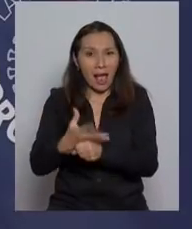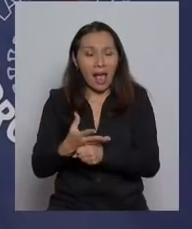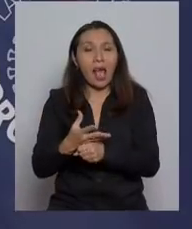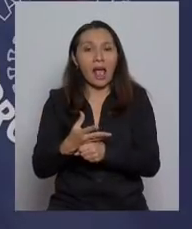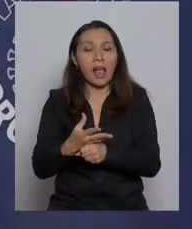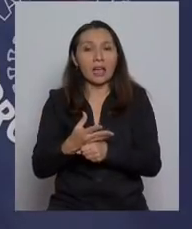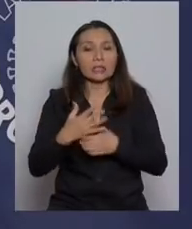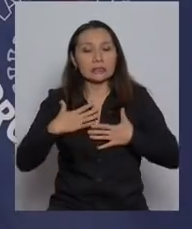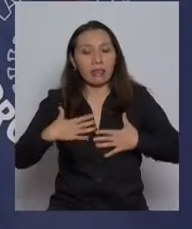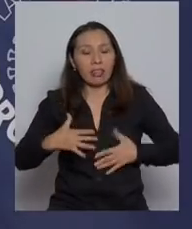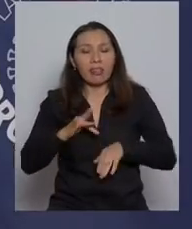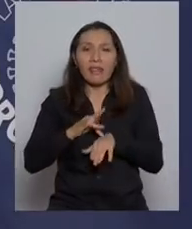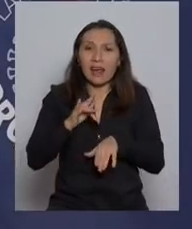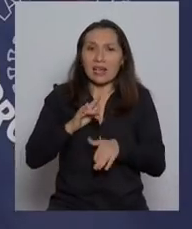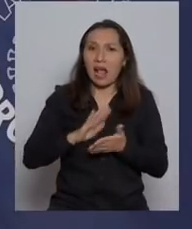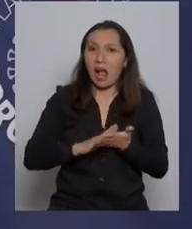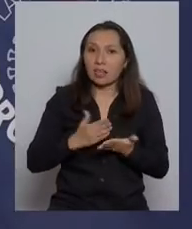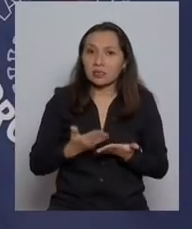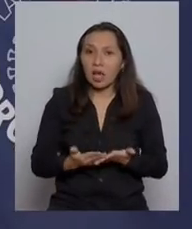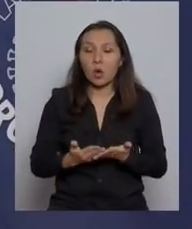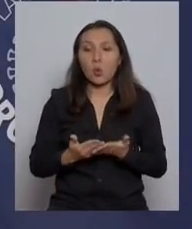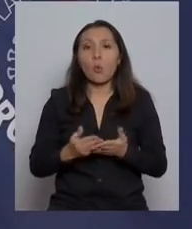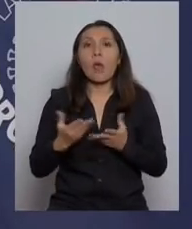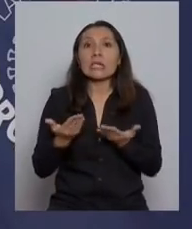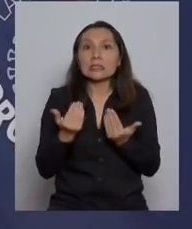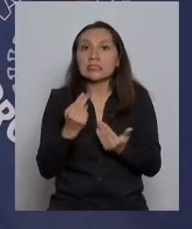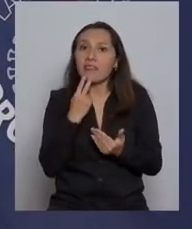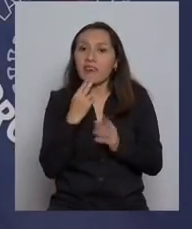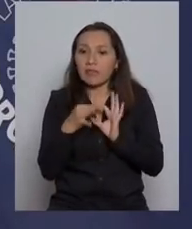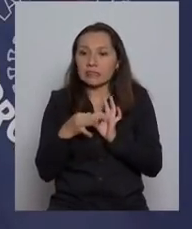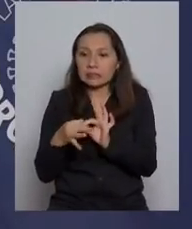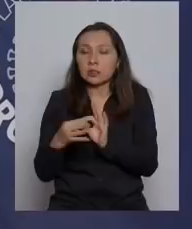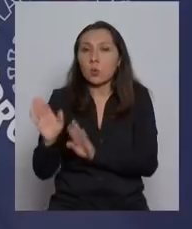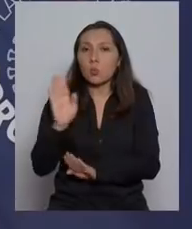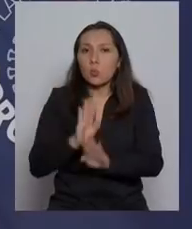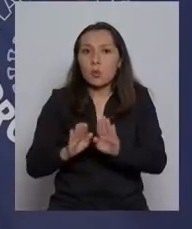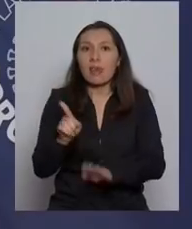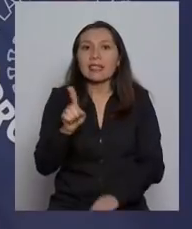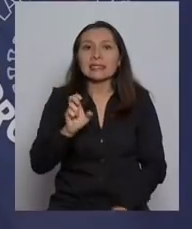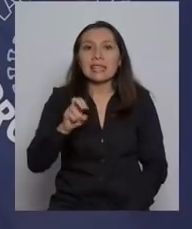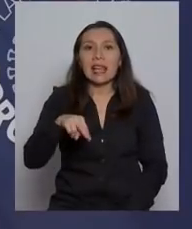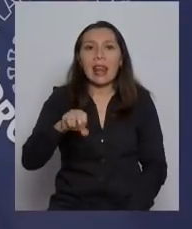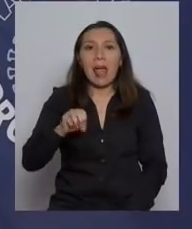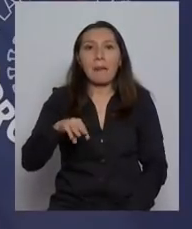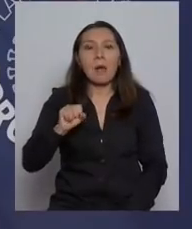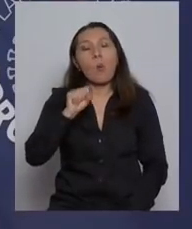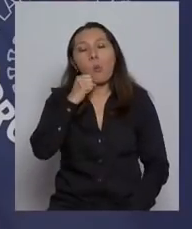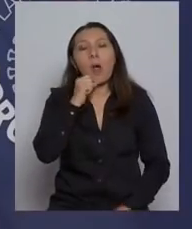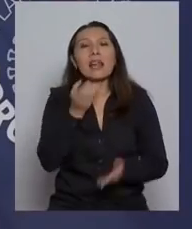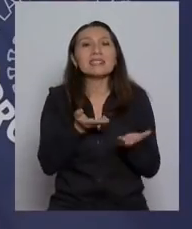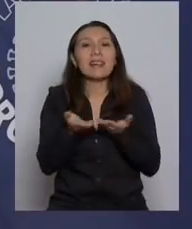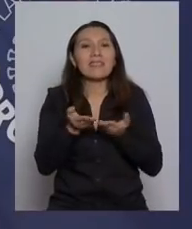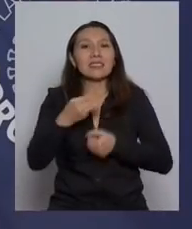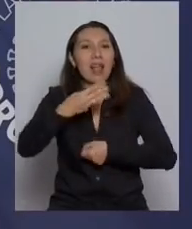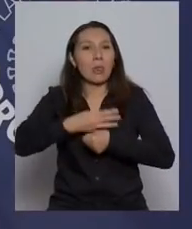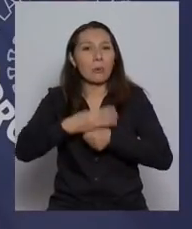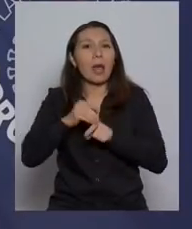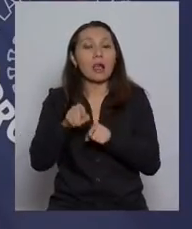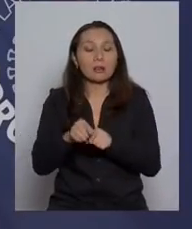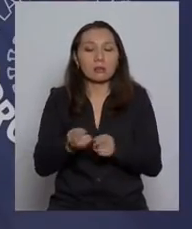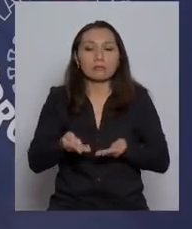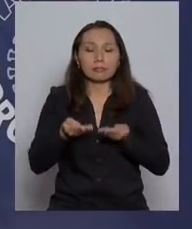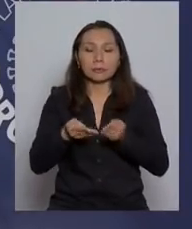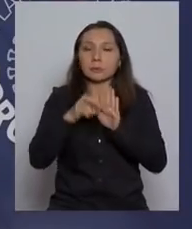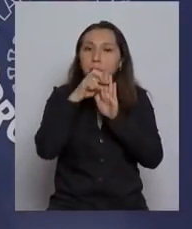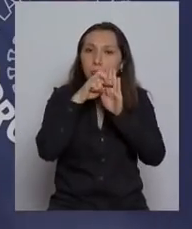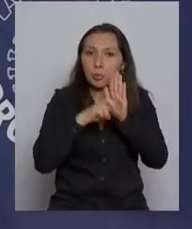en condición frágil, en condiciones de dependencia, a cargo del SENAMA, directa o indirectamente, muchos de ellos. Hemos establecido